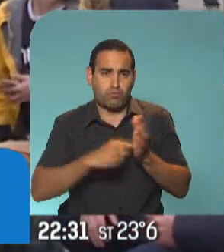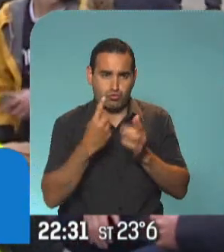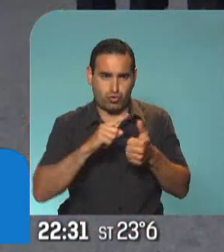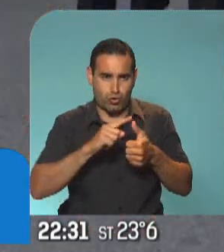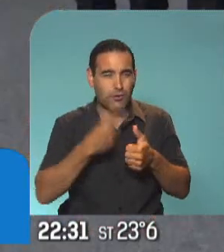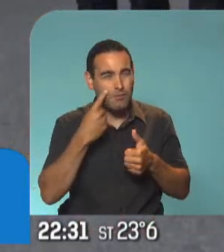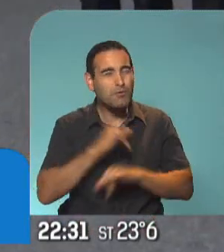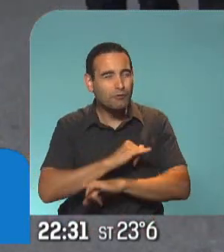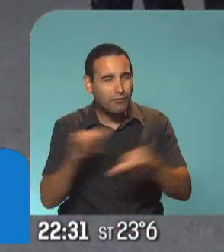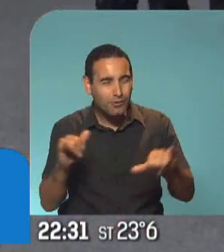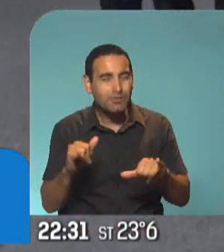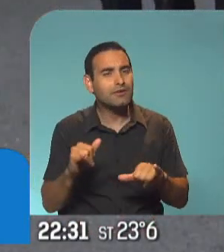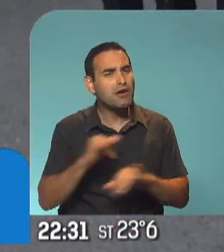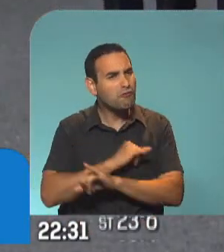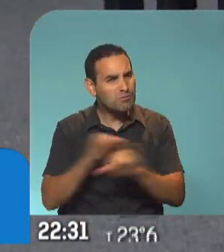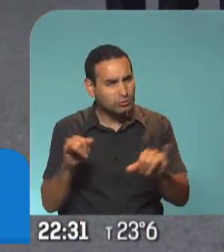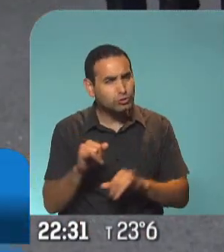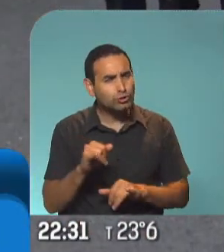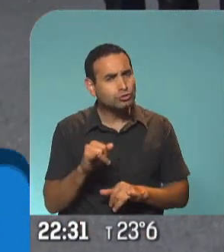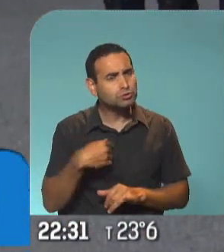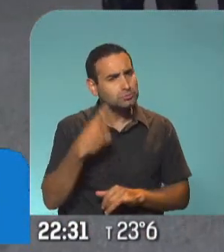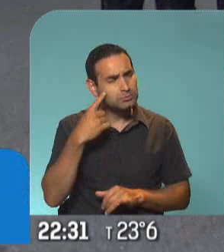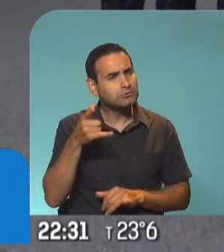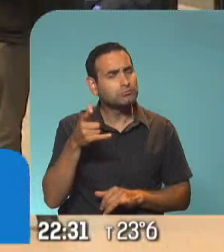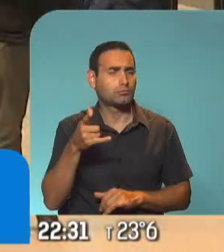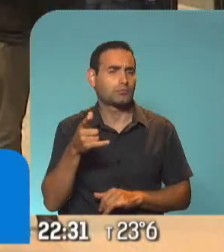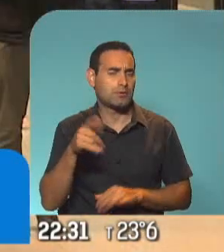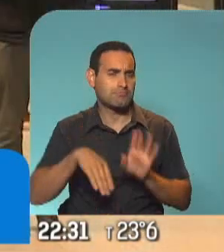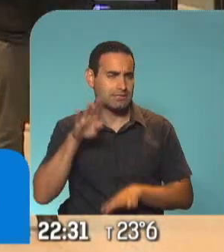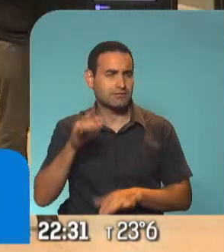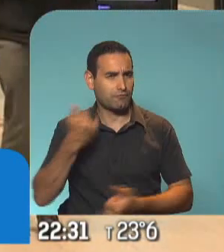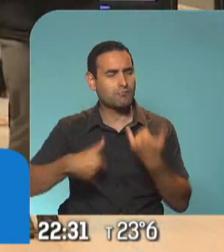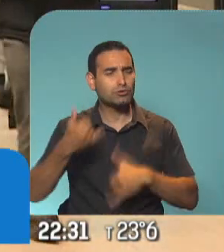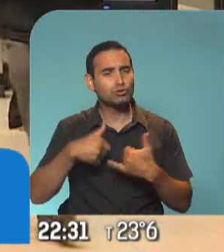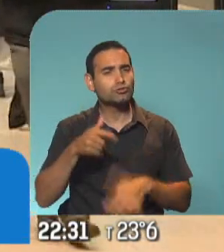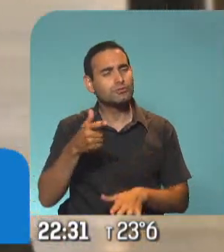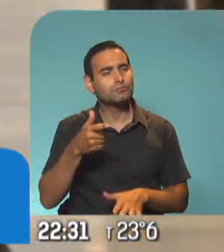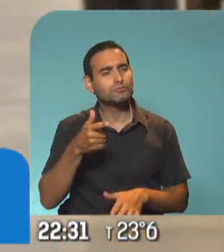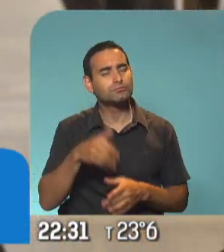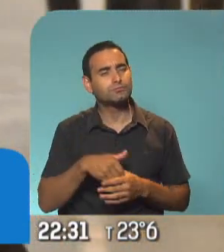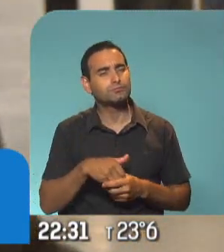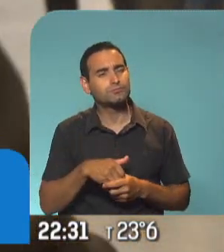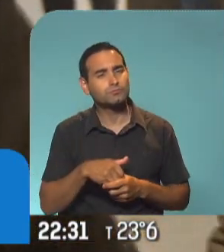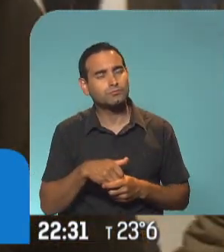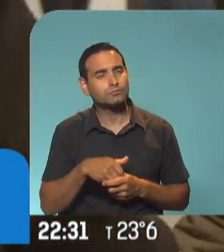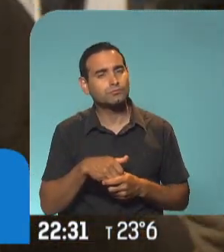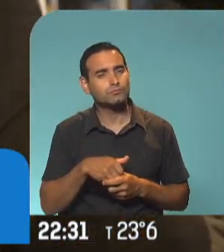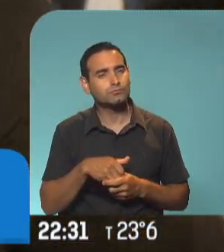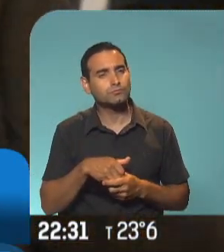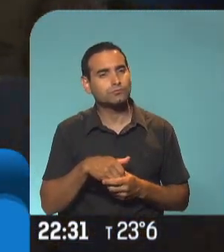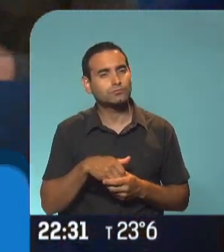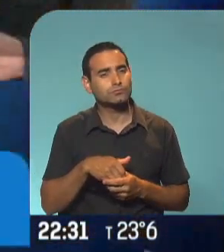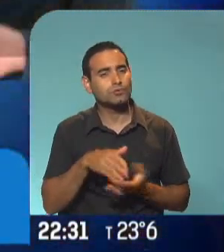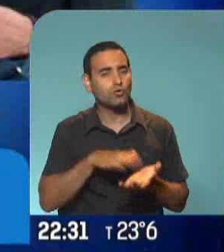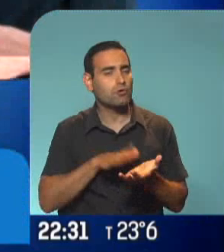los informes, y básicamente la información que creo que nos llega mayoritariamente tiene que ver con esta lectura, que es fundamentalmente la lectura